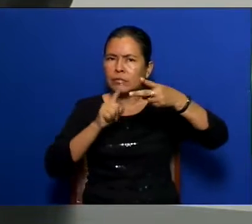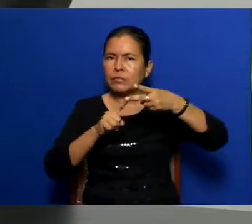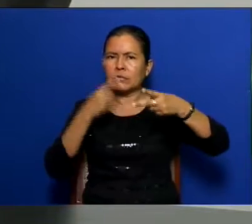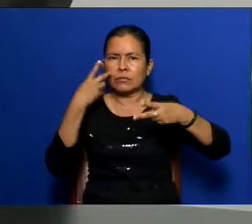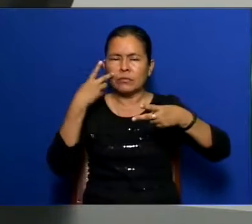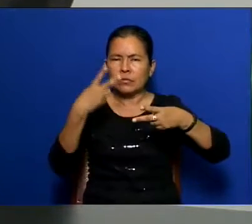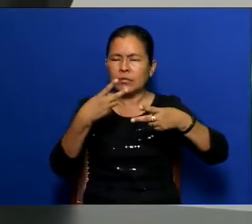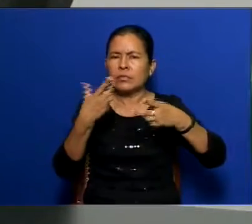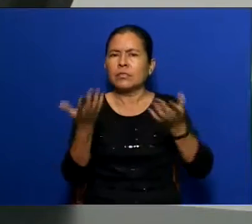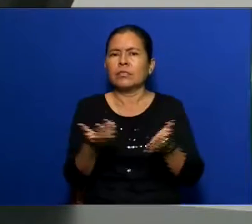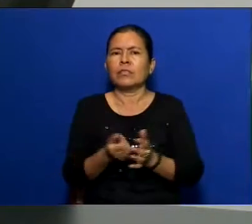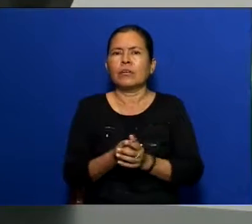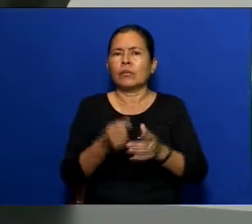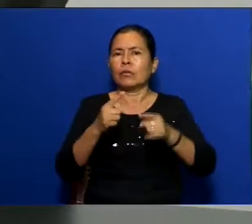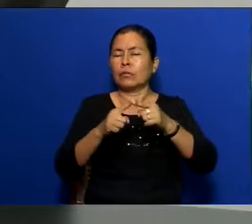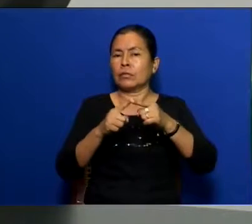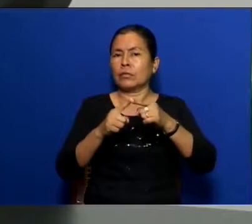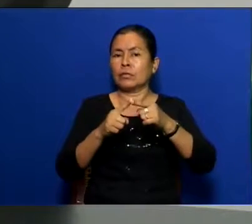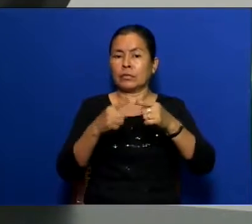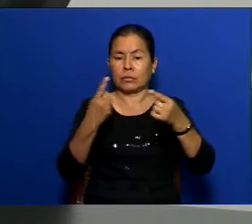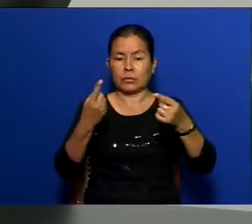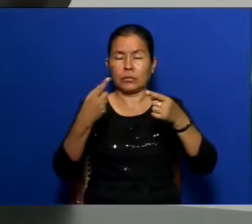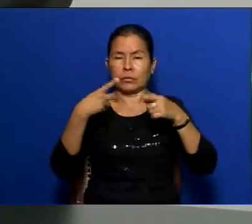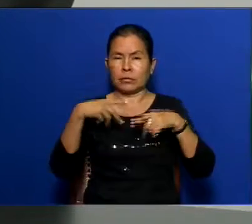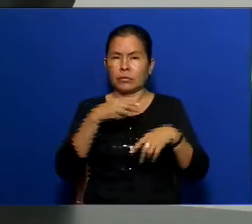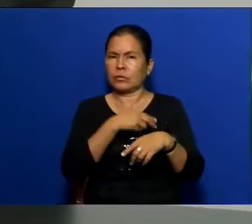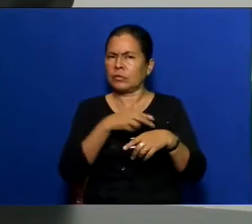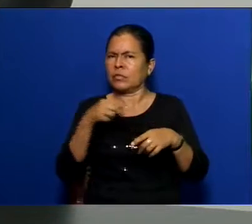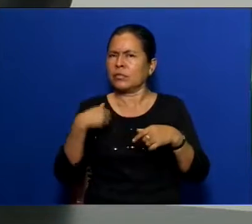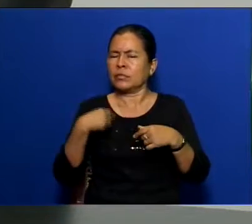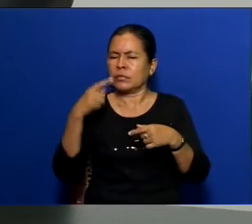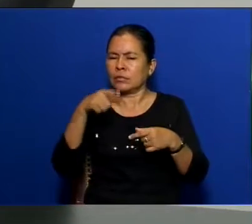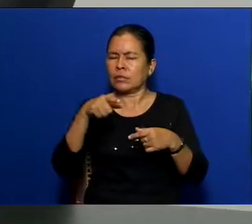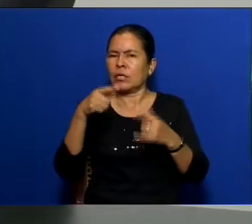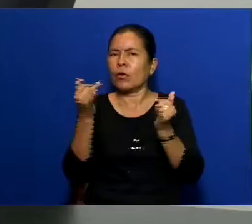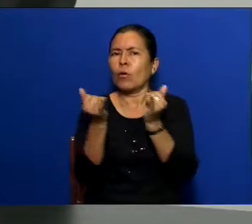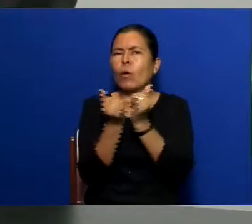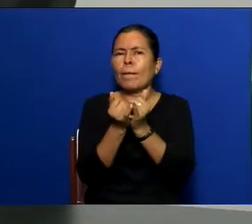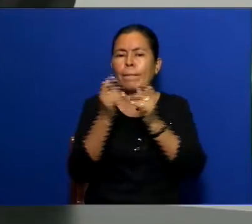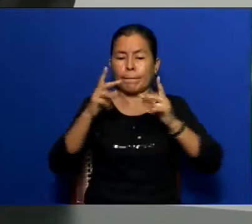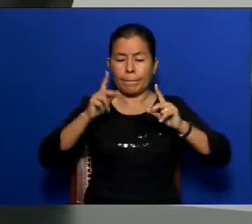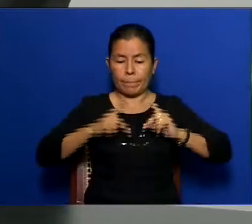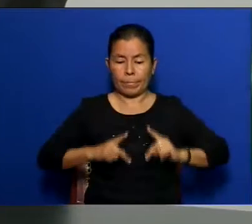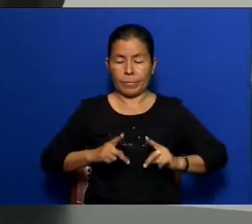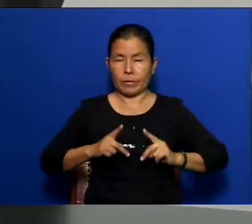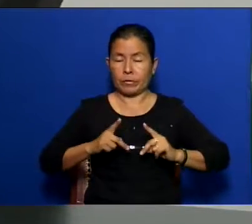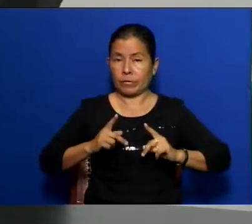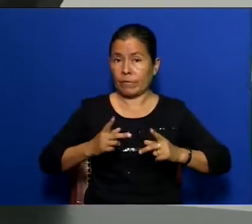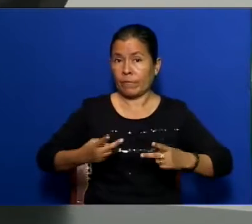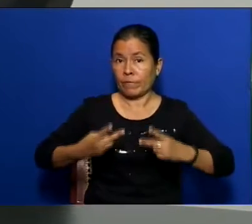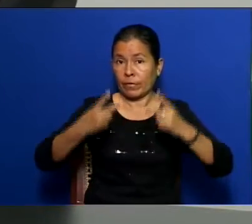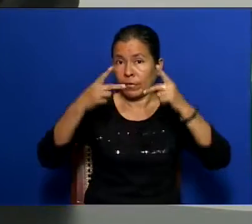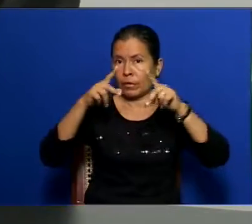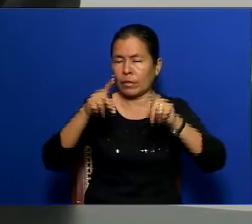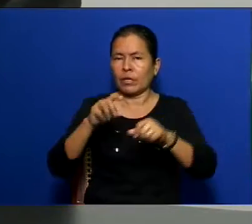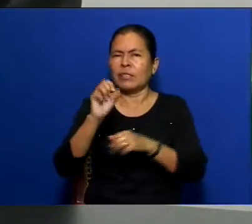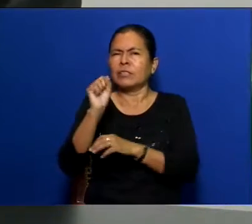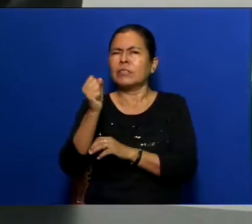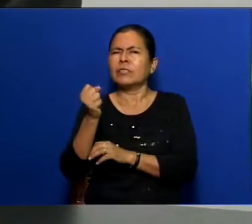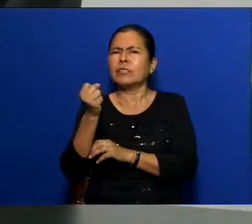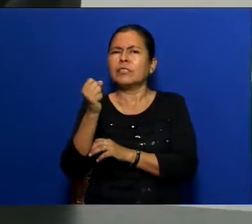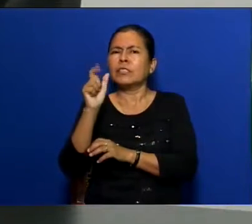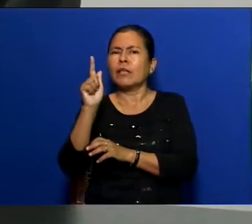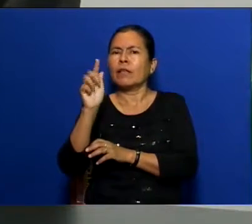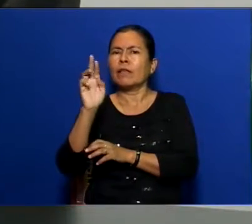se presentan. Uno que nosotros denominamos estrés, y eso lo sufren todas las personas que